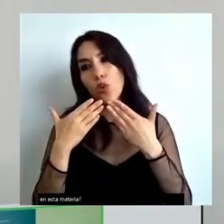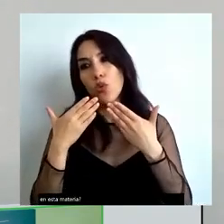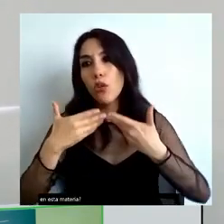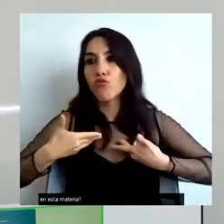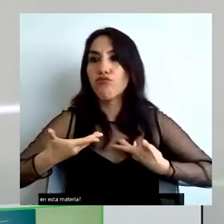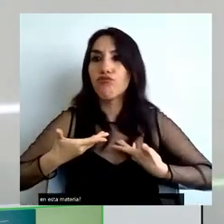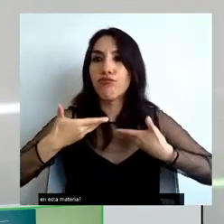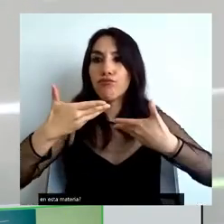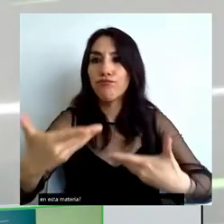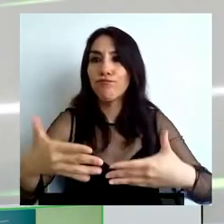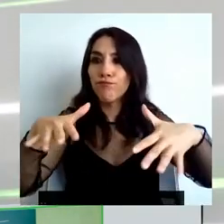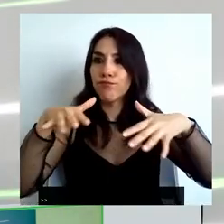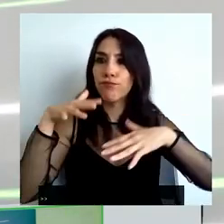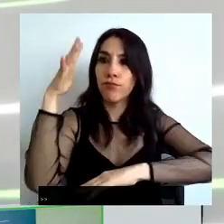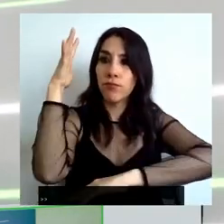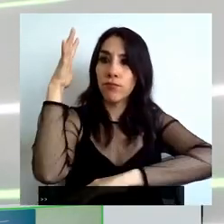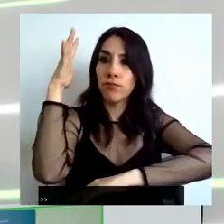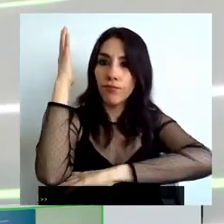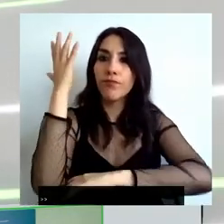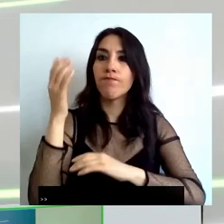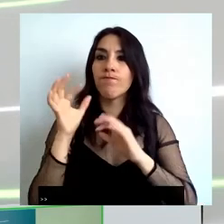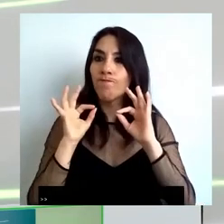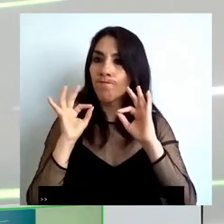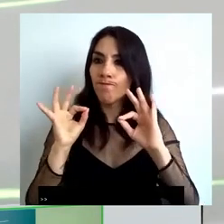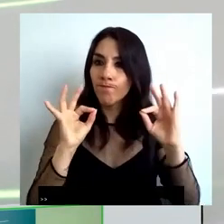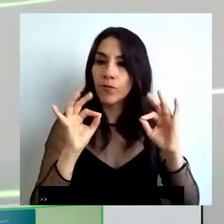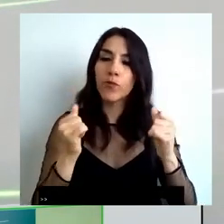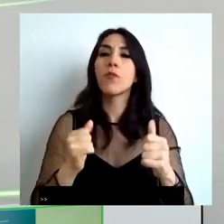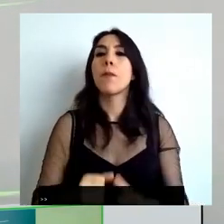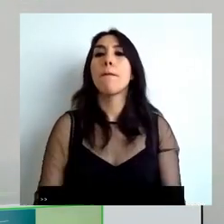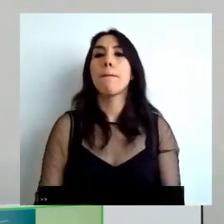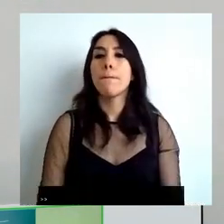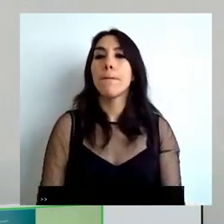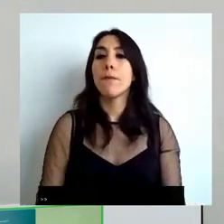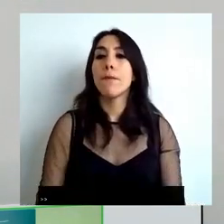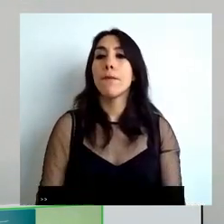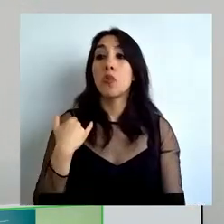Bien, específicamente creo que vale la pena volver a recordar